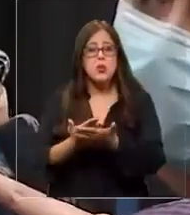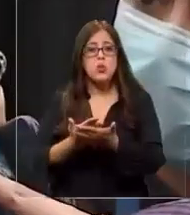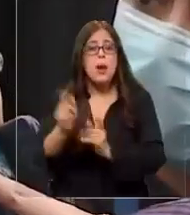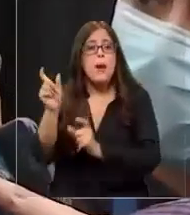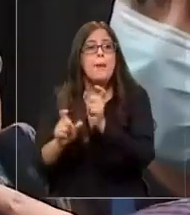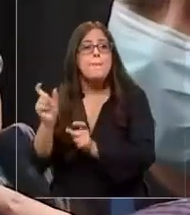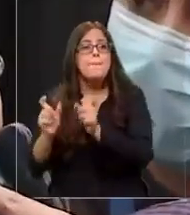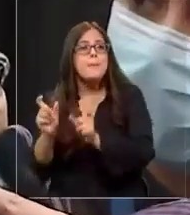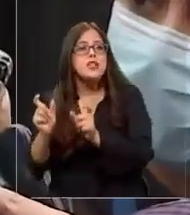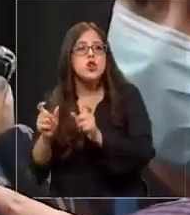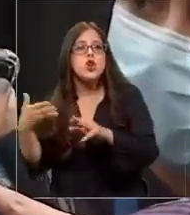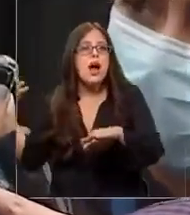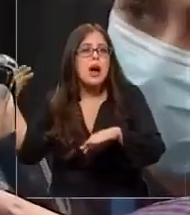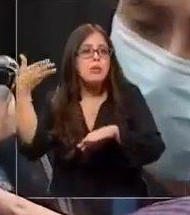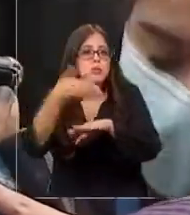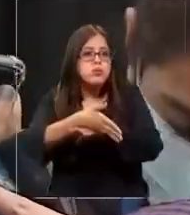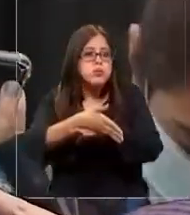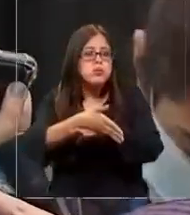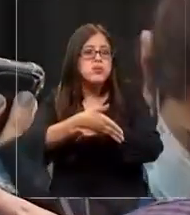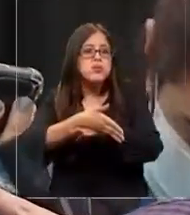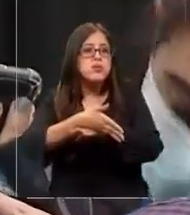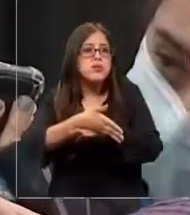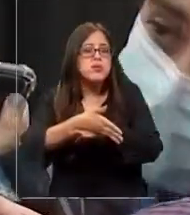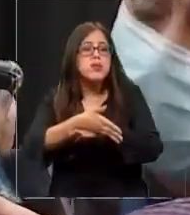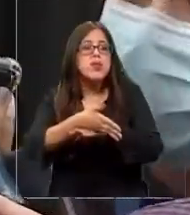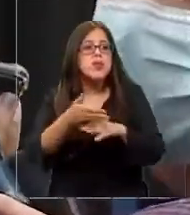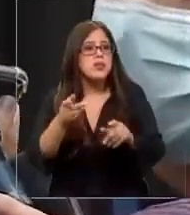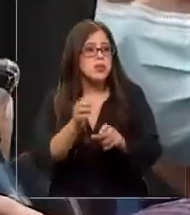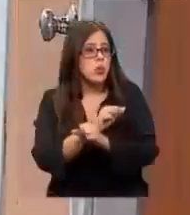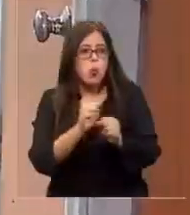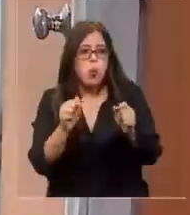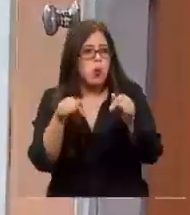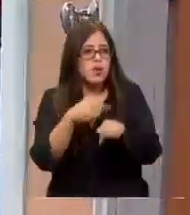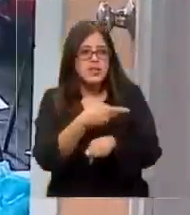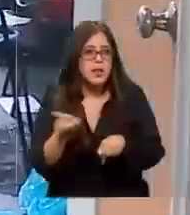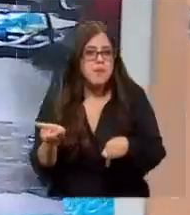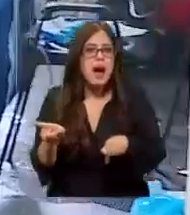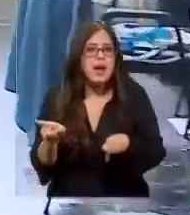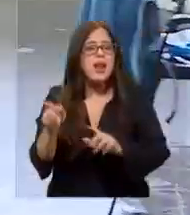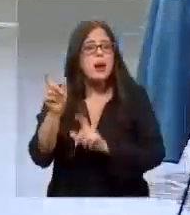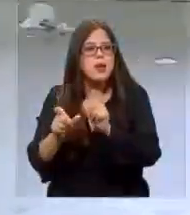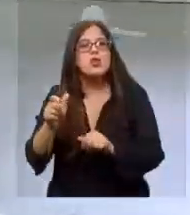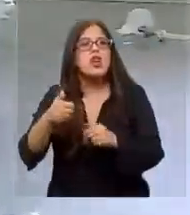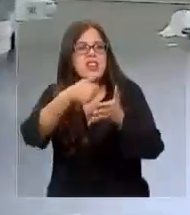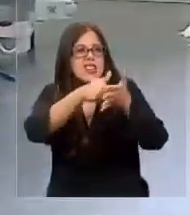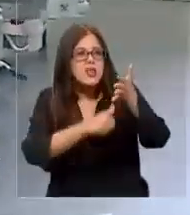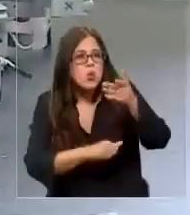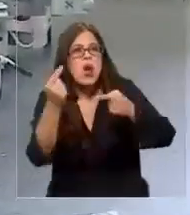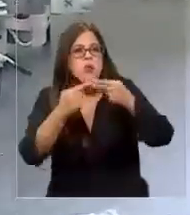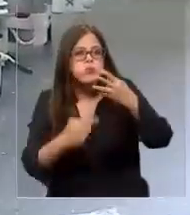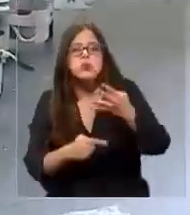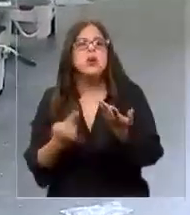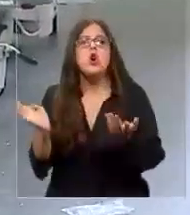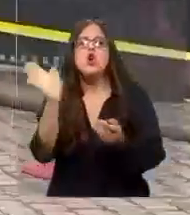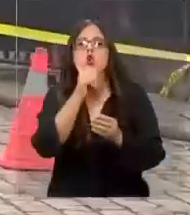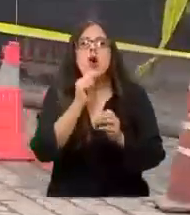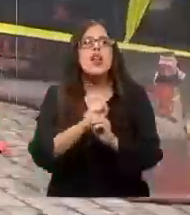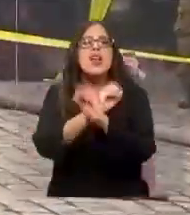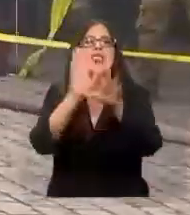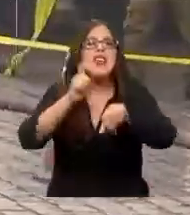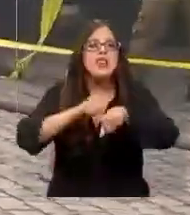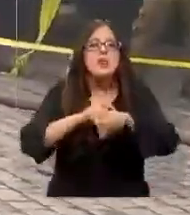citaciones en CDT, cirugía, etcétera, no concurran al hospital esta semana. No hay claridad de cuándo volverá a estar operativo el